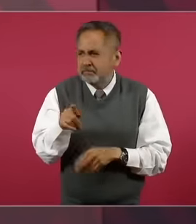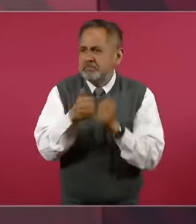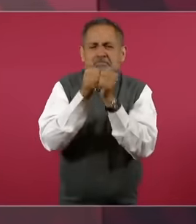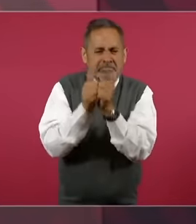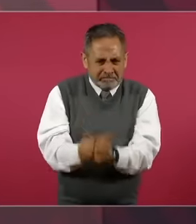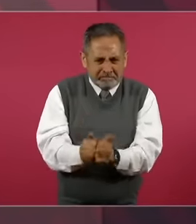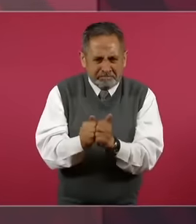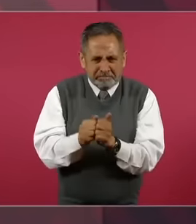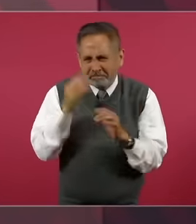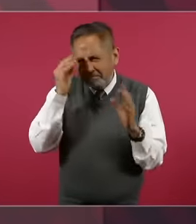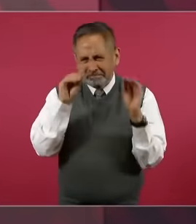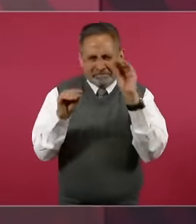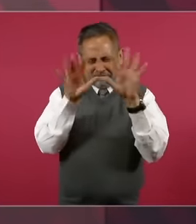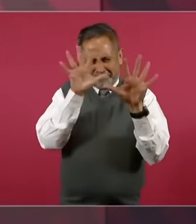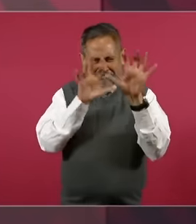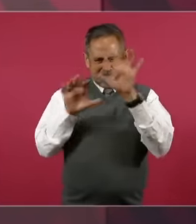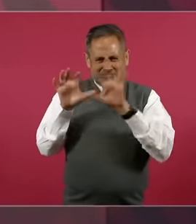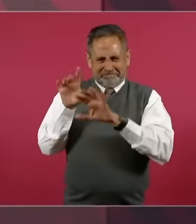ahí,